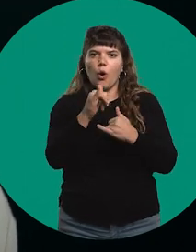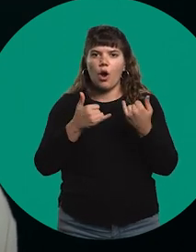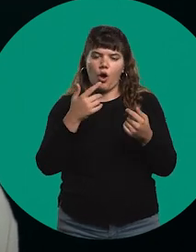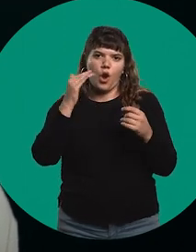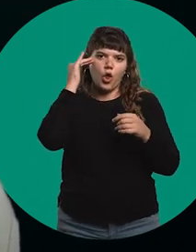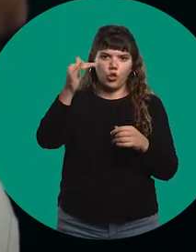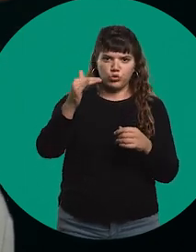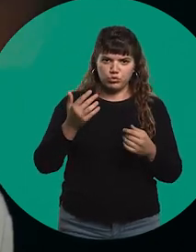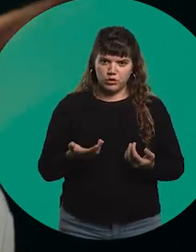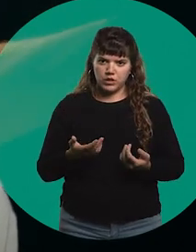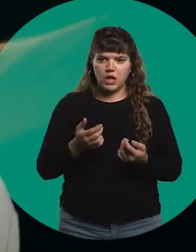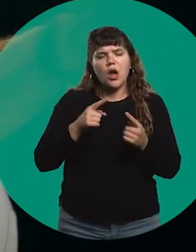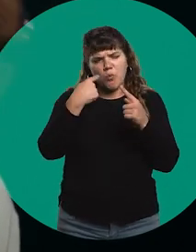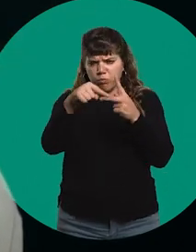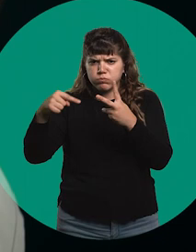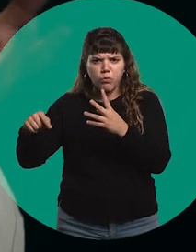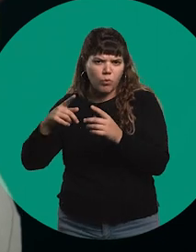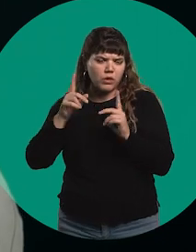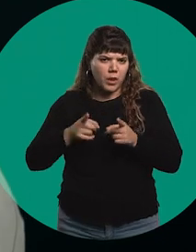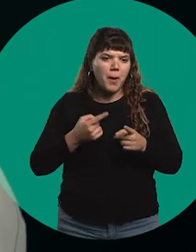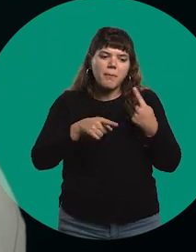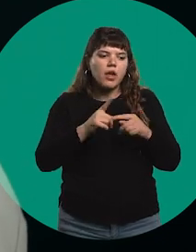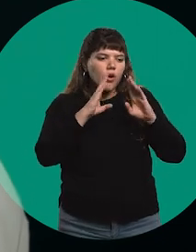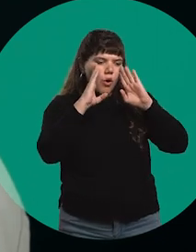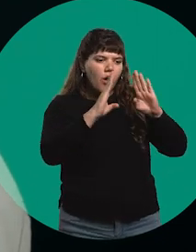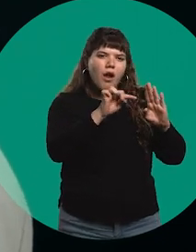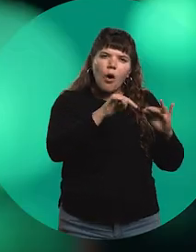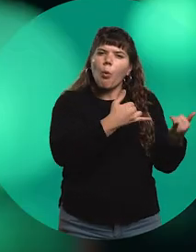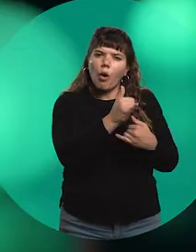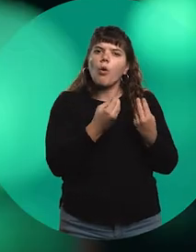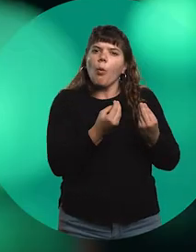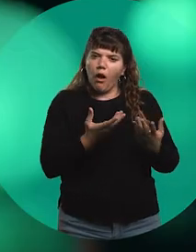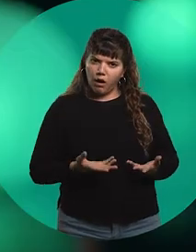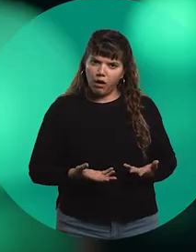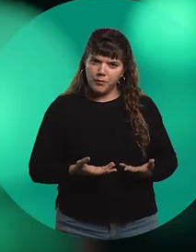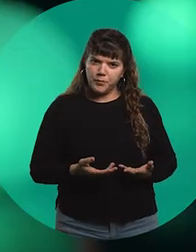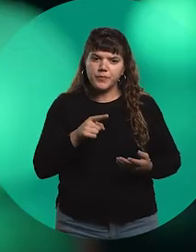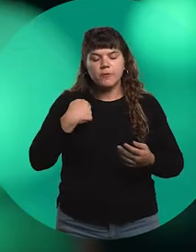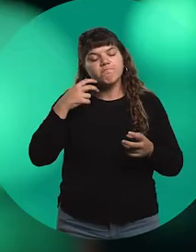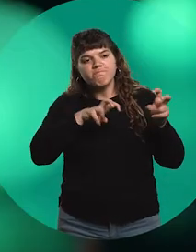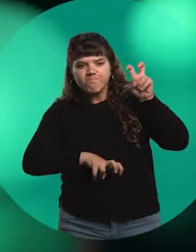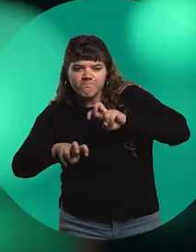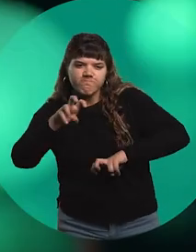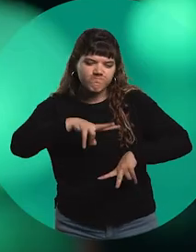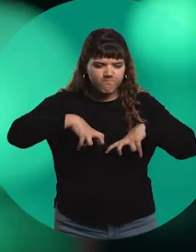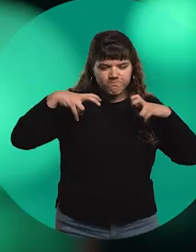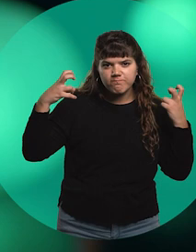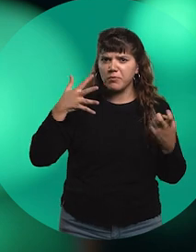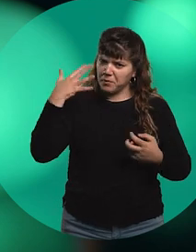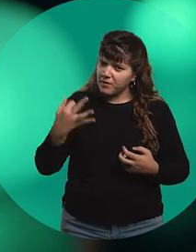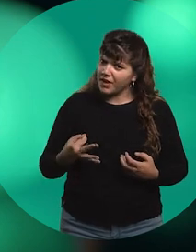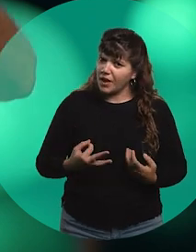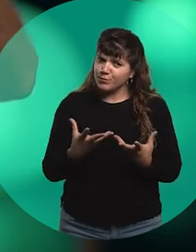las abrí, si las... Hay otras competencias, pero ¿cuáles deberían ser esas competencias? Bueno, estamos en esa búsqueda porque realmente hay,